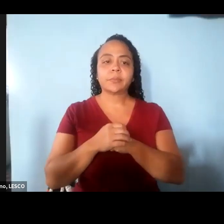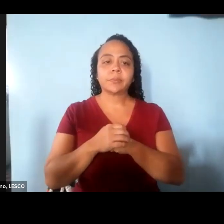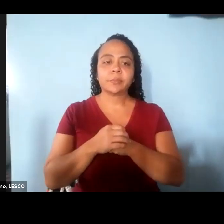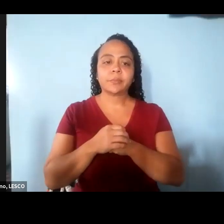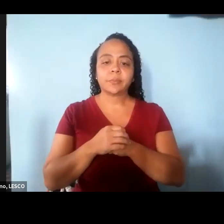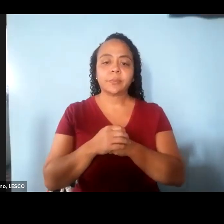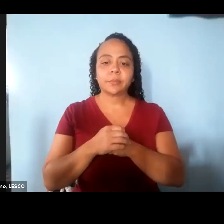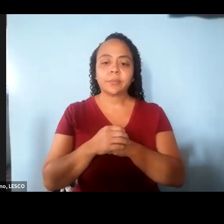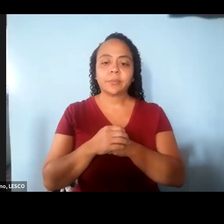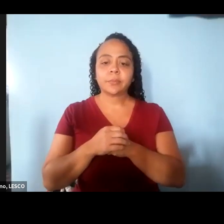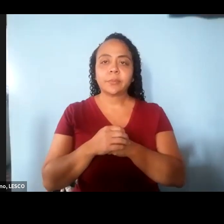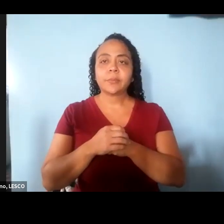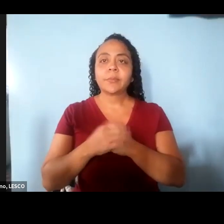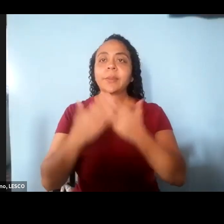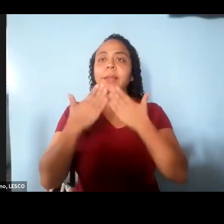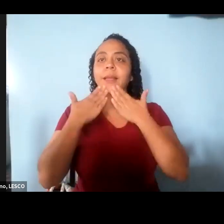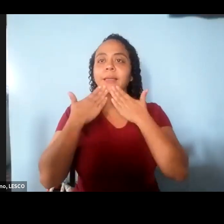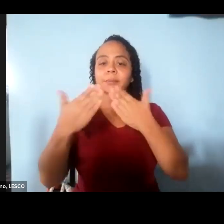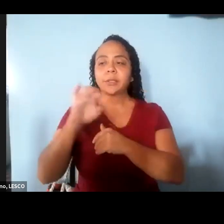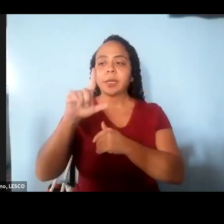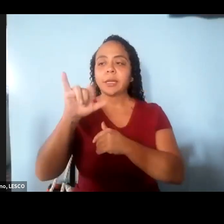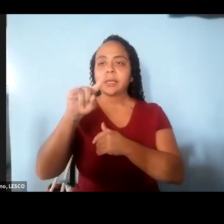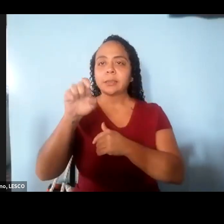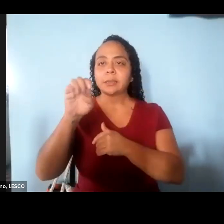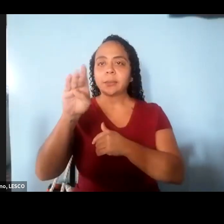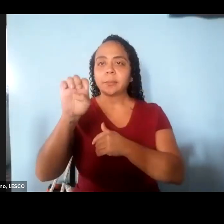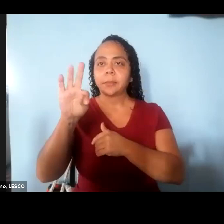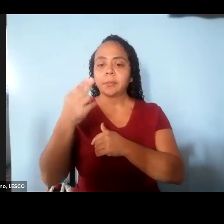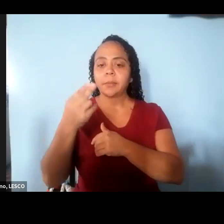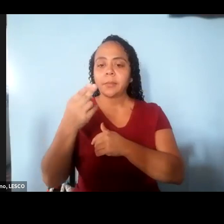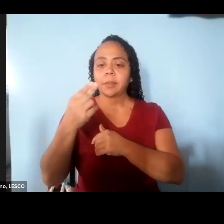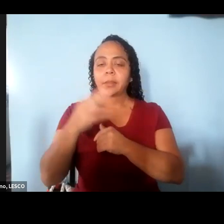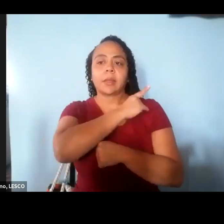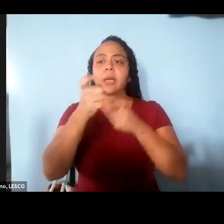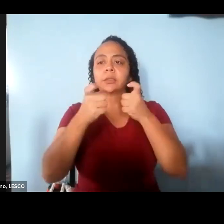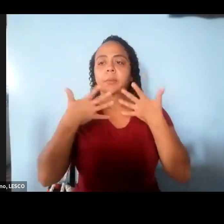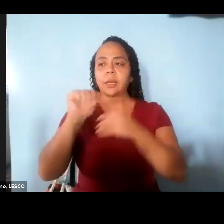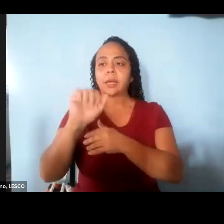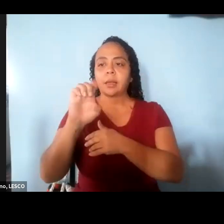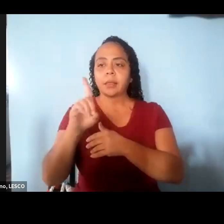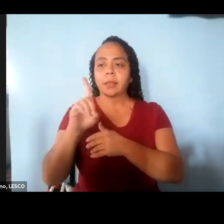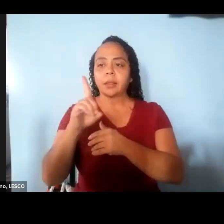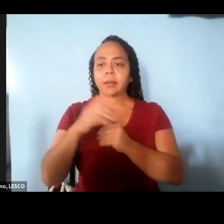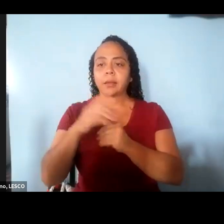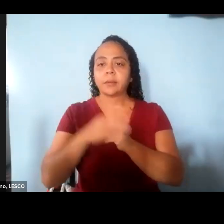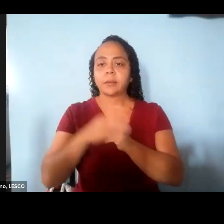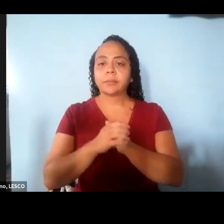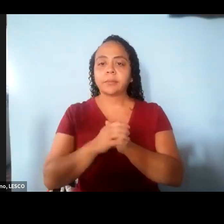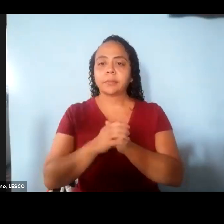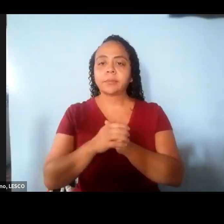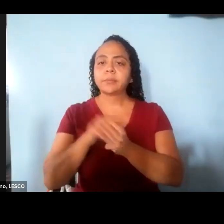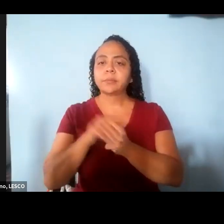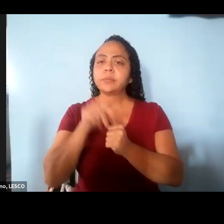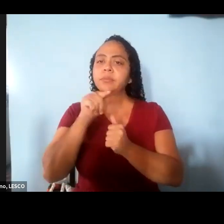cordial agradecimiento a elisabeth venegas matta directora de la dimensión ambiental de aire es una dicha poder estar compartiendo con